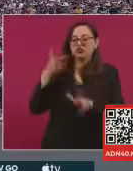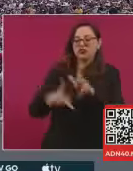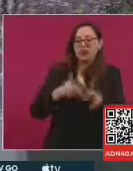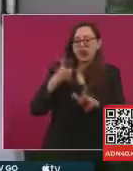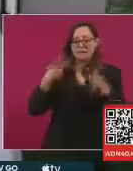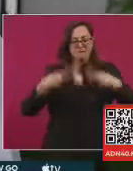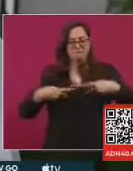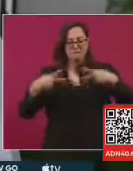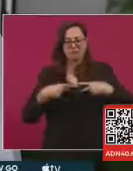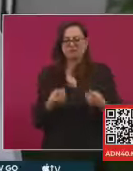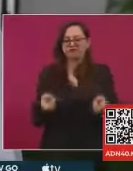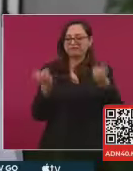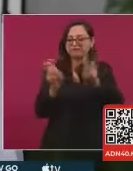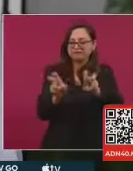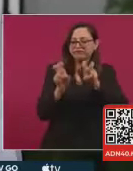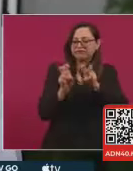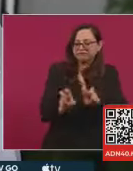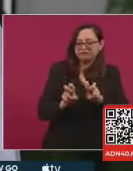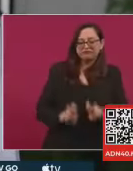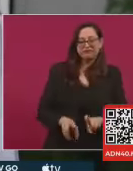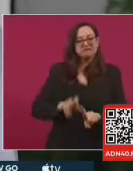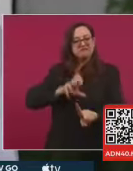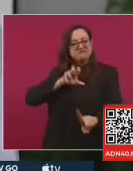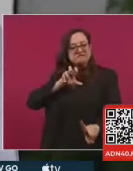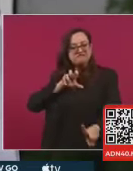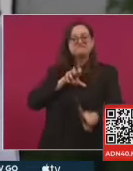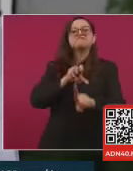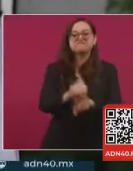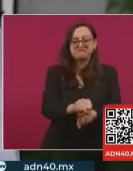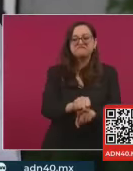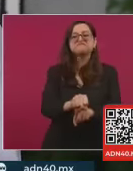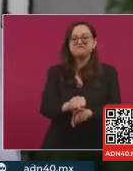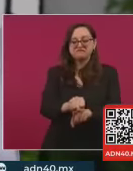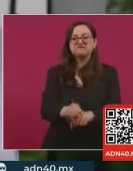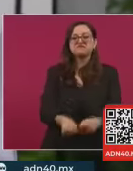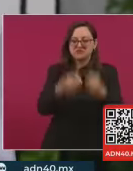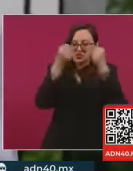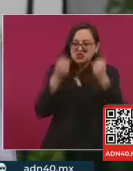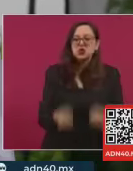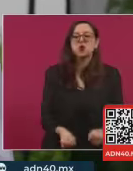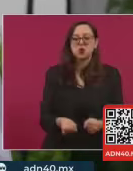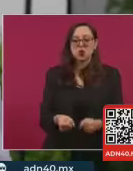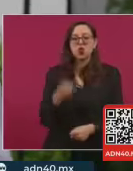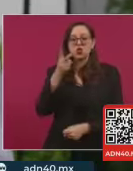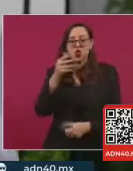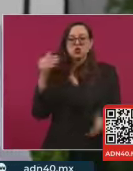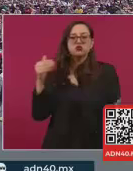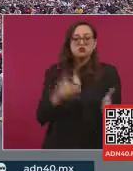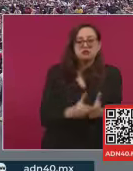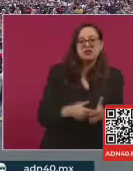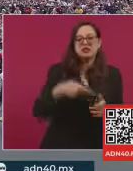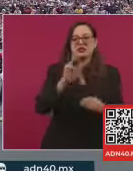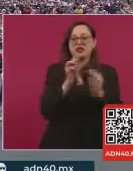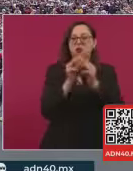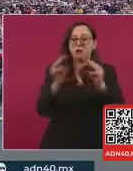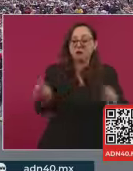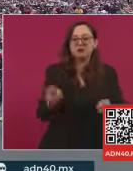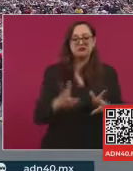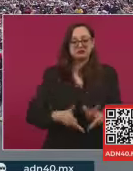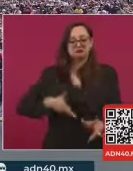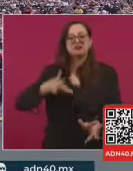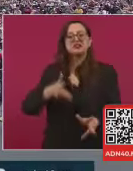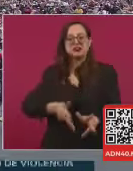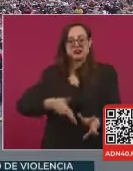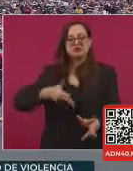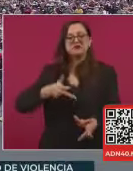están viendo hacia dónde va el presidente López Obrador. Y es que el presidente va a pasar por esta puerta y lo están esperando con unos cartelones